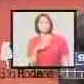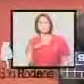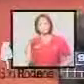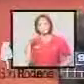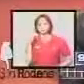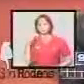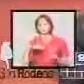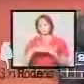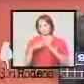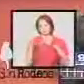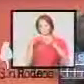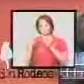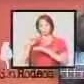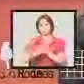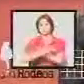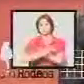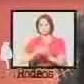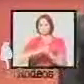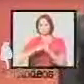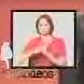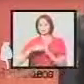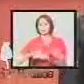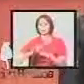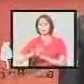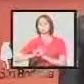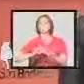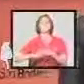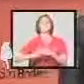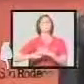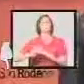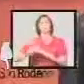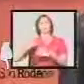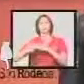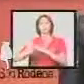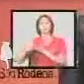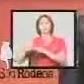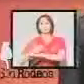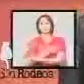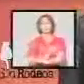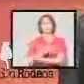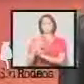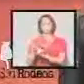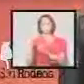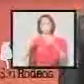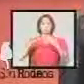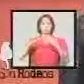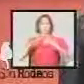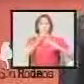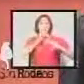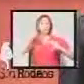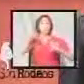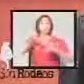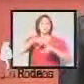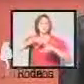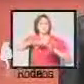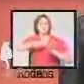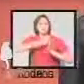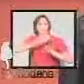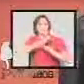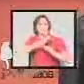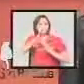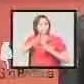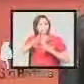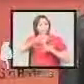600.000 viviendas de este país requieren alguna mejora, alguna reparación, están deteriorando. Bueno, en el Banco Popular tenemos líneas de